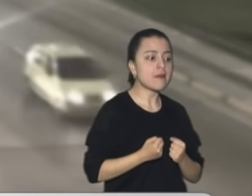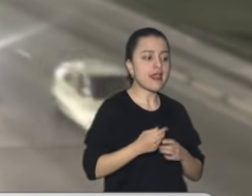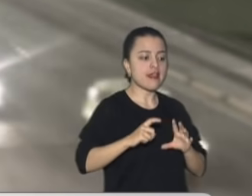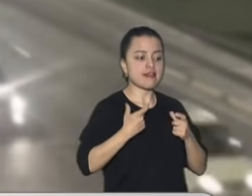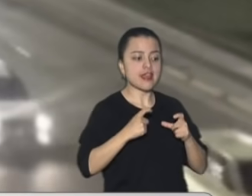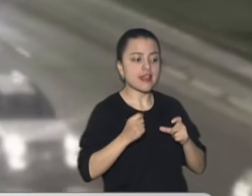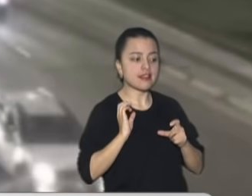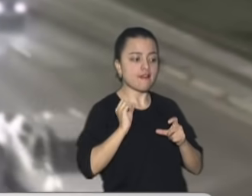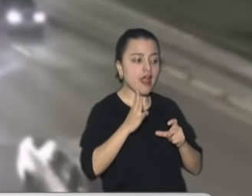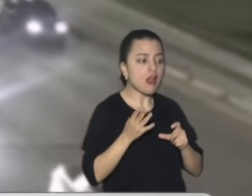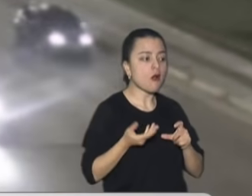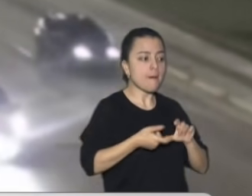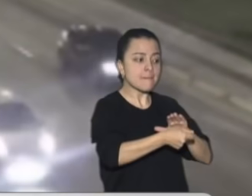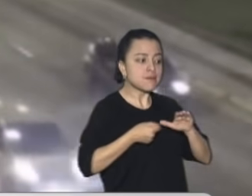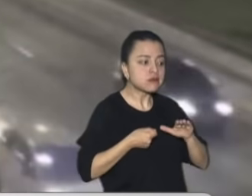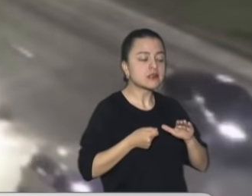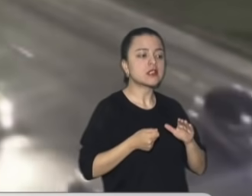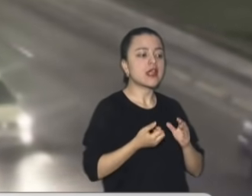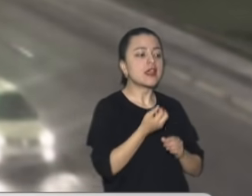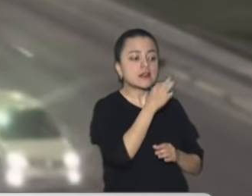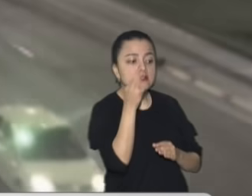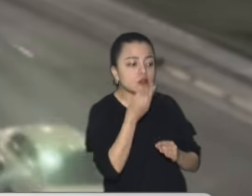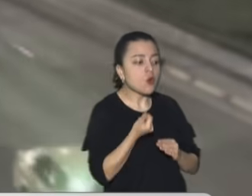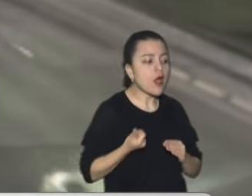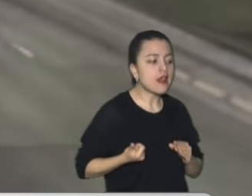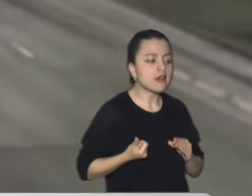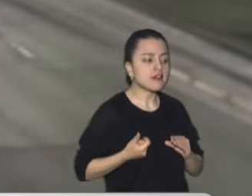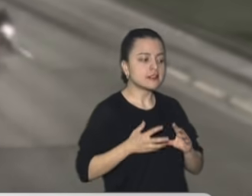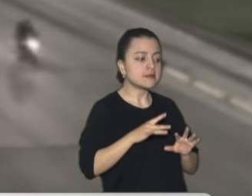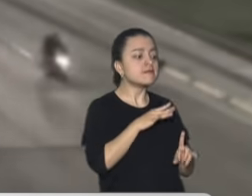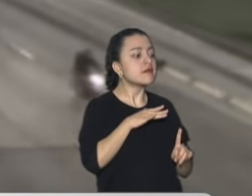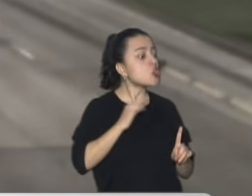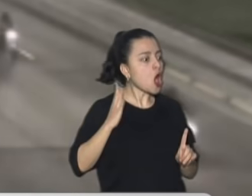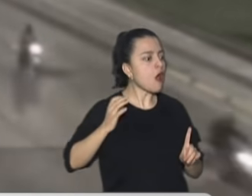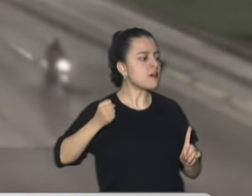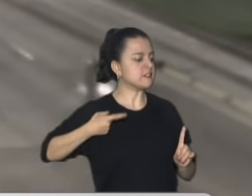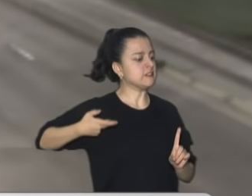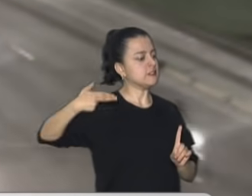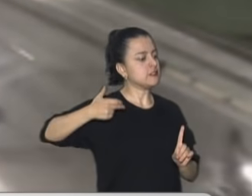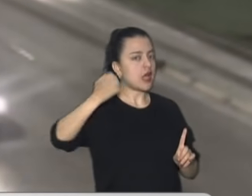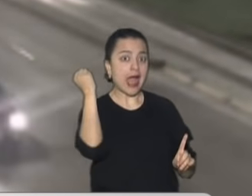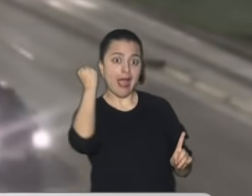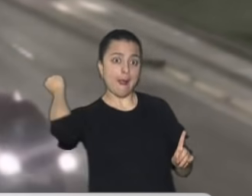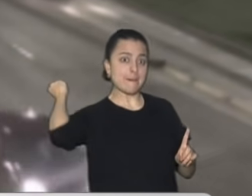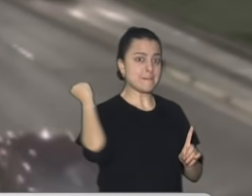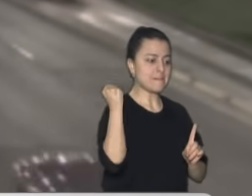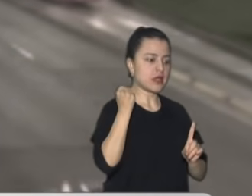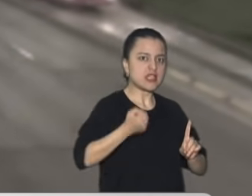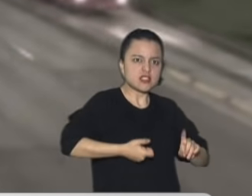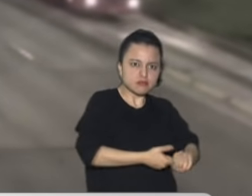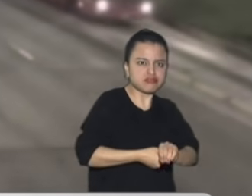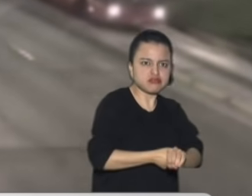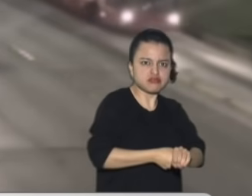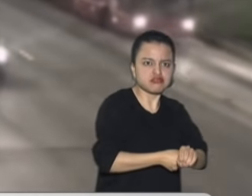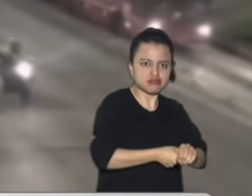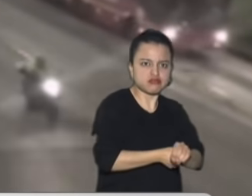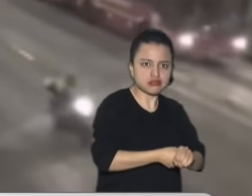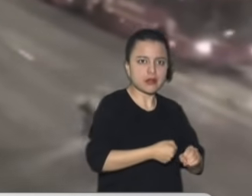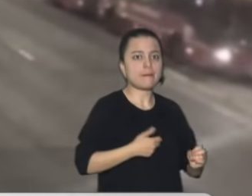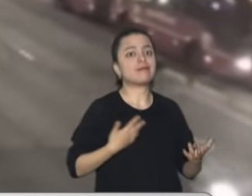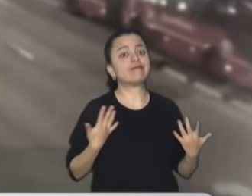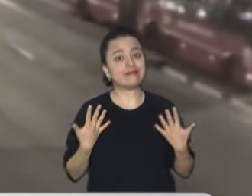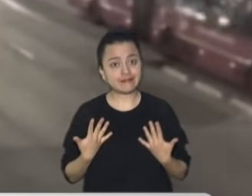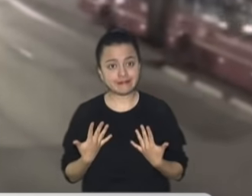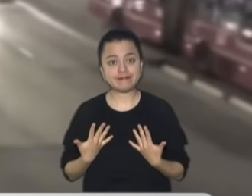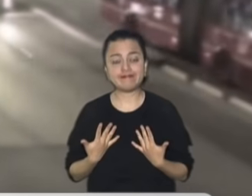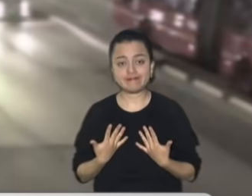tarjetas de créditos con sus claves, intimidándolas con armas blancas, descargas eléctricas. Las investigaciones